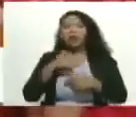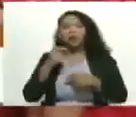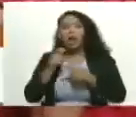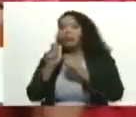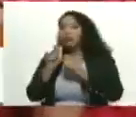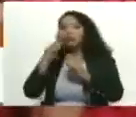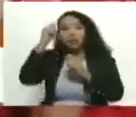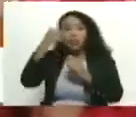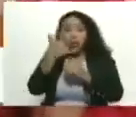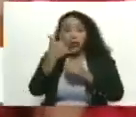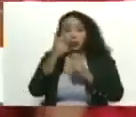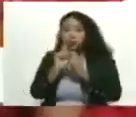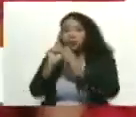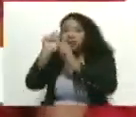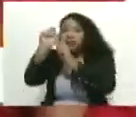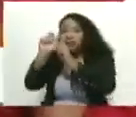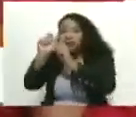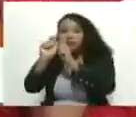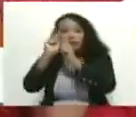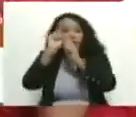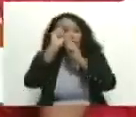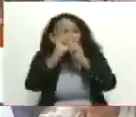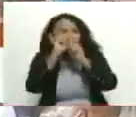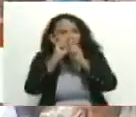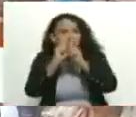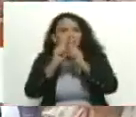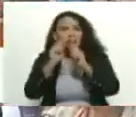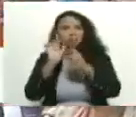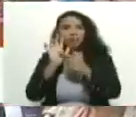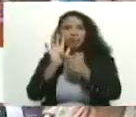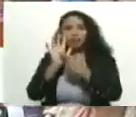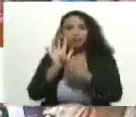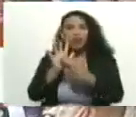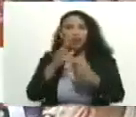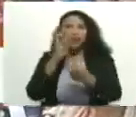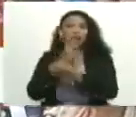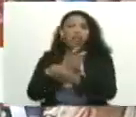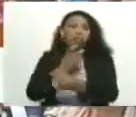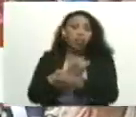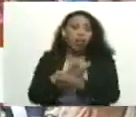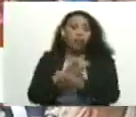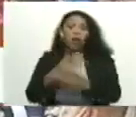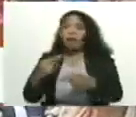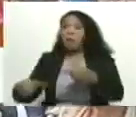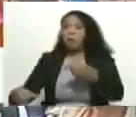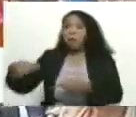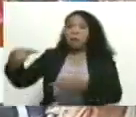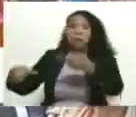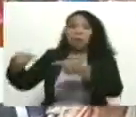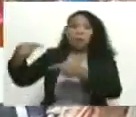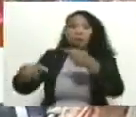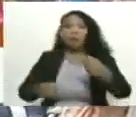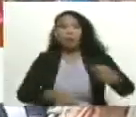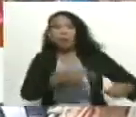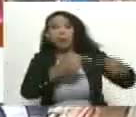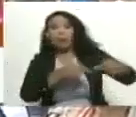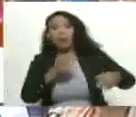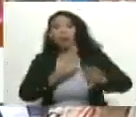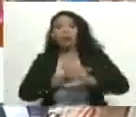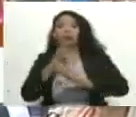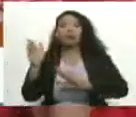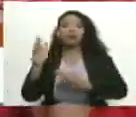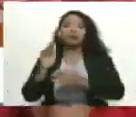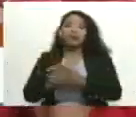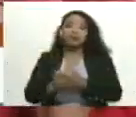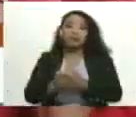grabarlo. Para grabarlo los de la fantasma contra la Sayona contra el otro contra el otro. Porque ellos se odian.